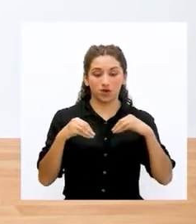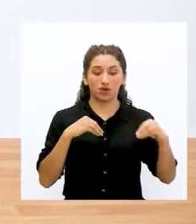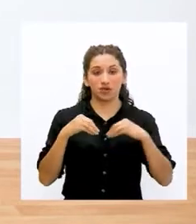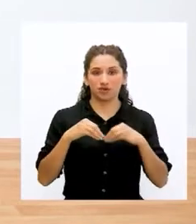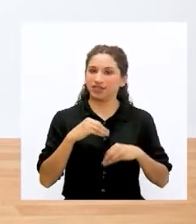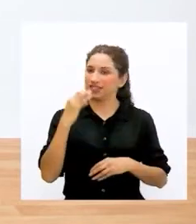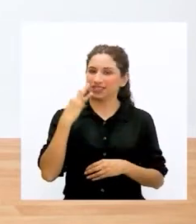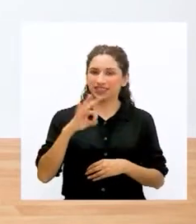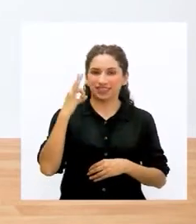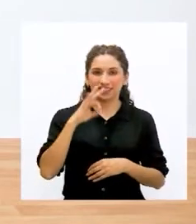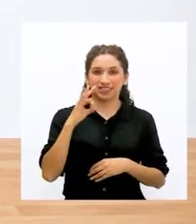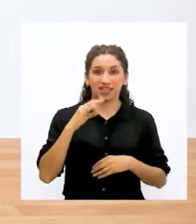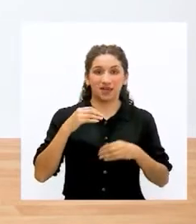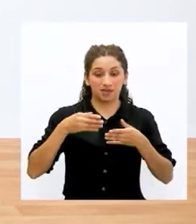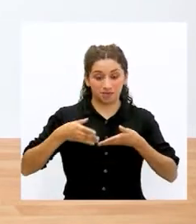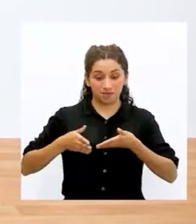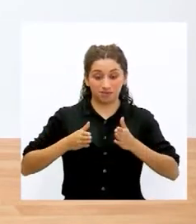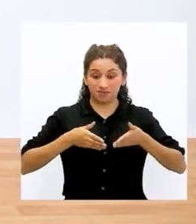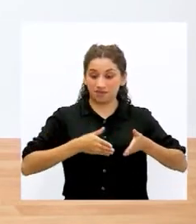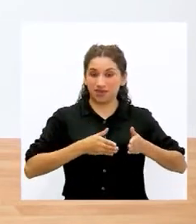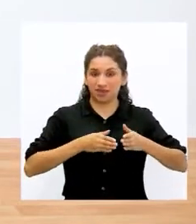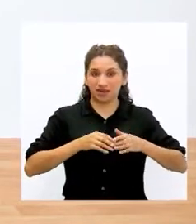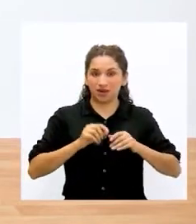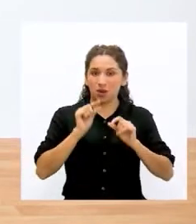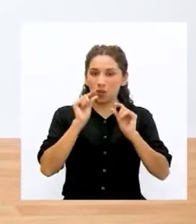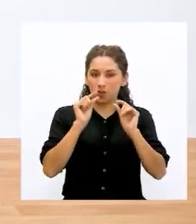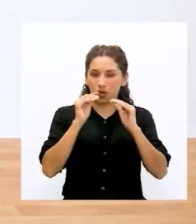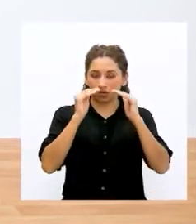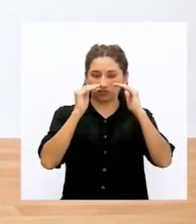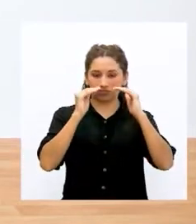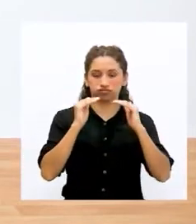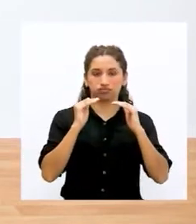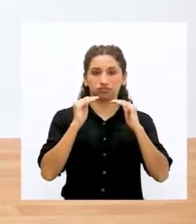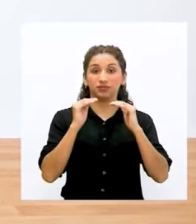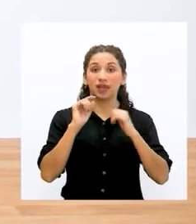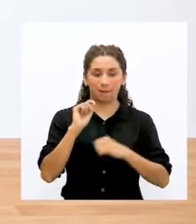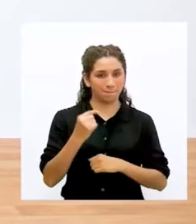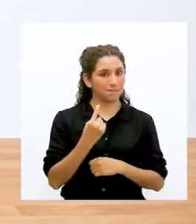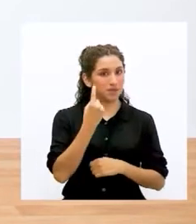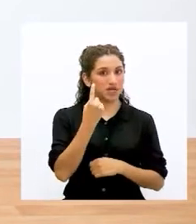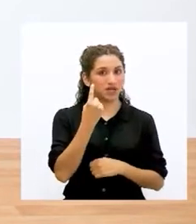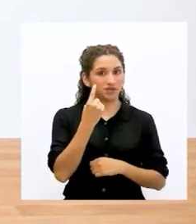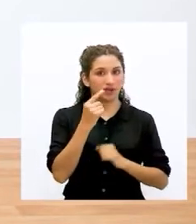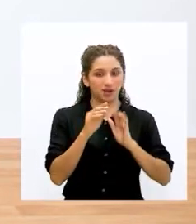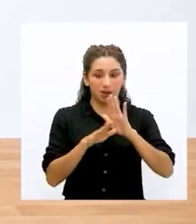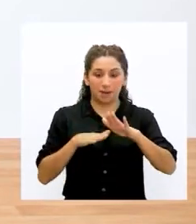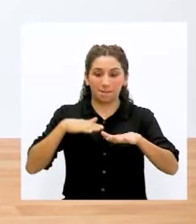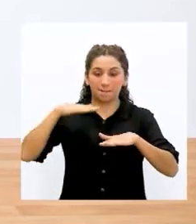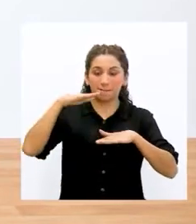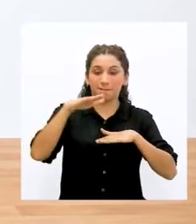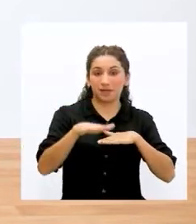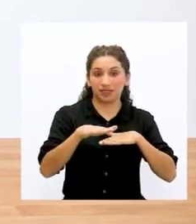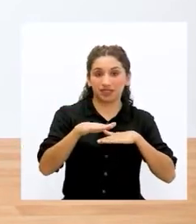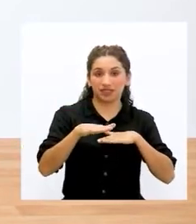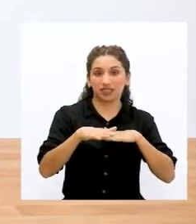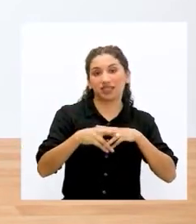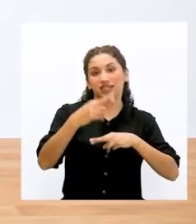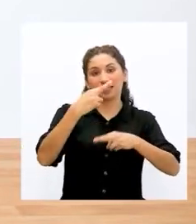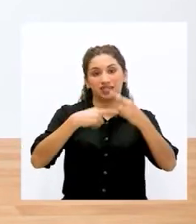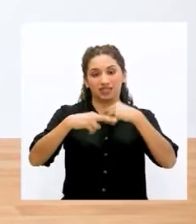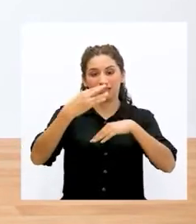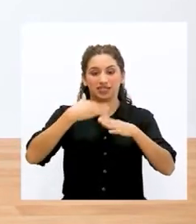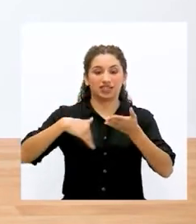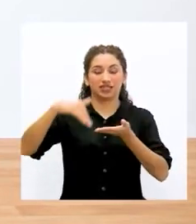nos mantenemos con las piernas ligeramente flexionadas. Primero, pisamos adelante, regresamos al